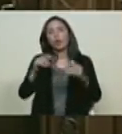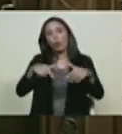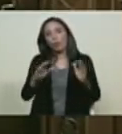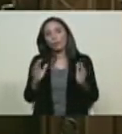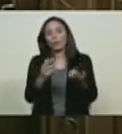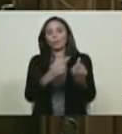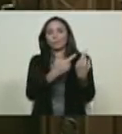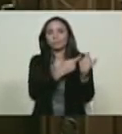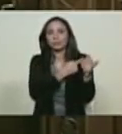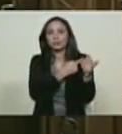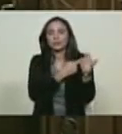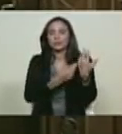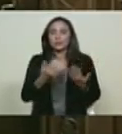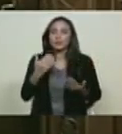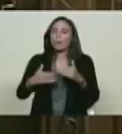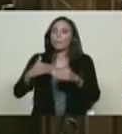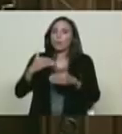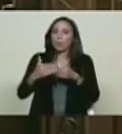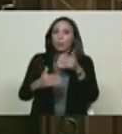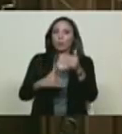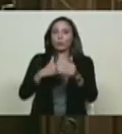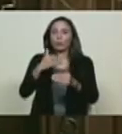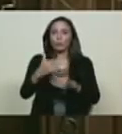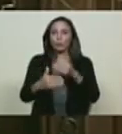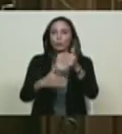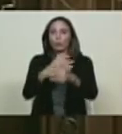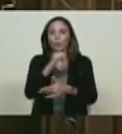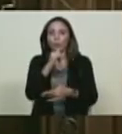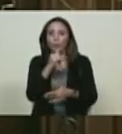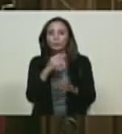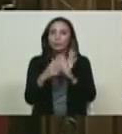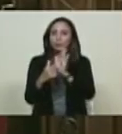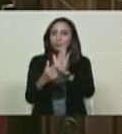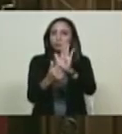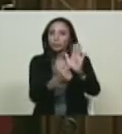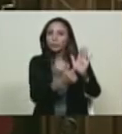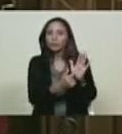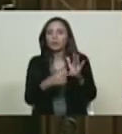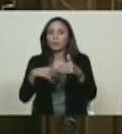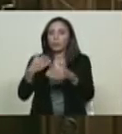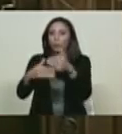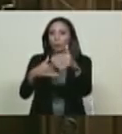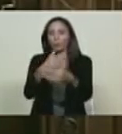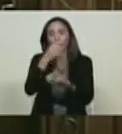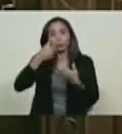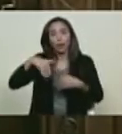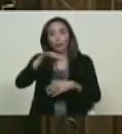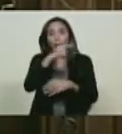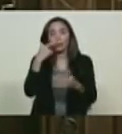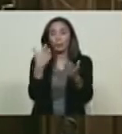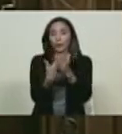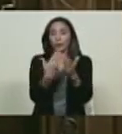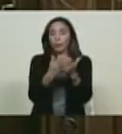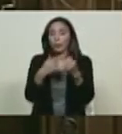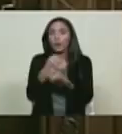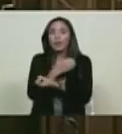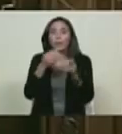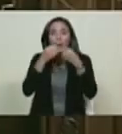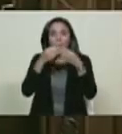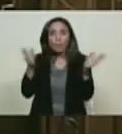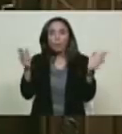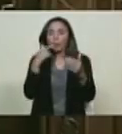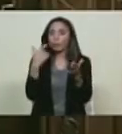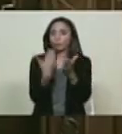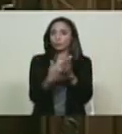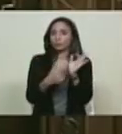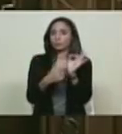responsabilidad de ir digiriendo, procesando y entregando a nuestro pueblo y a la opinión pública estos